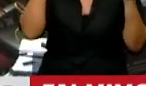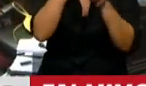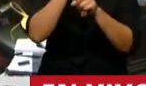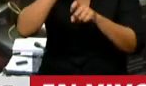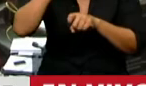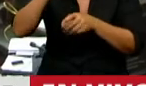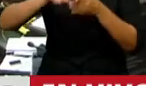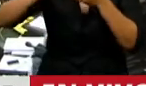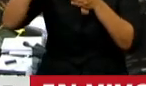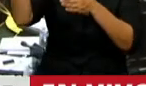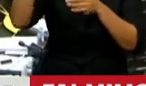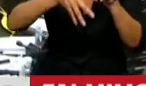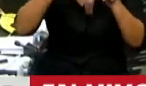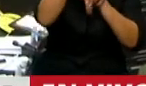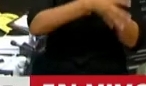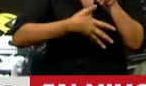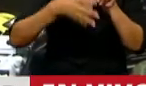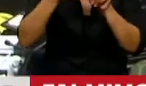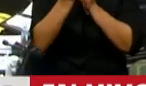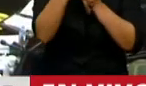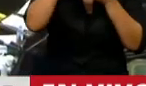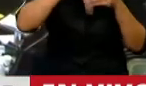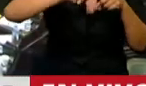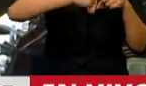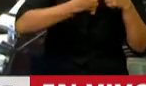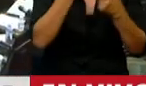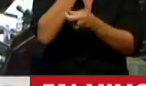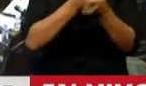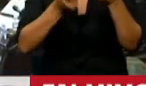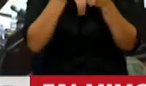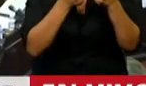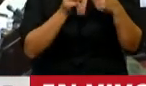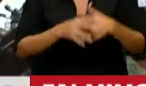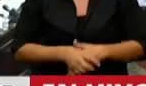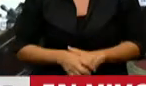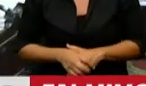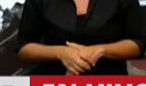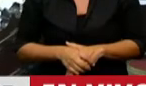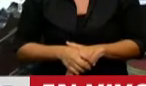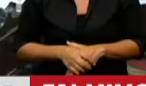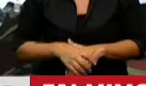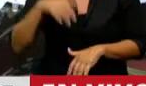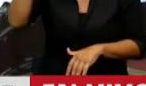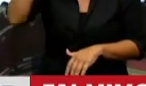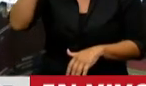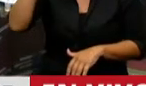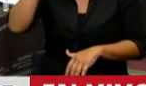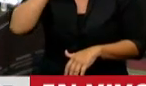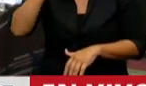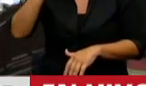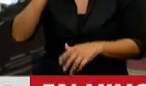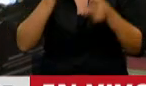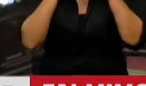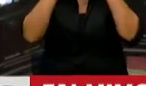en Latinoamérica en el campo de la política y de la negociación de la política. Dice Dante Caputo en el